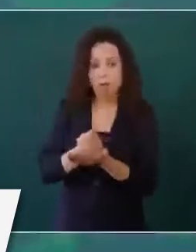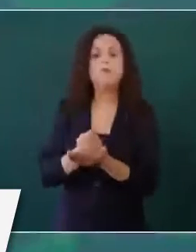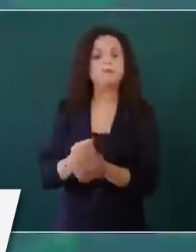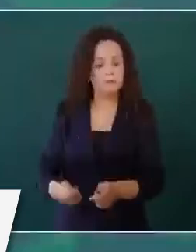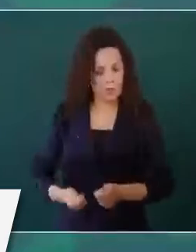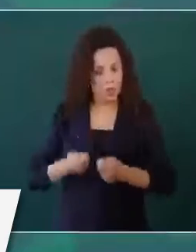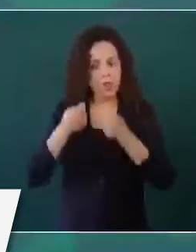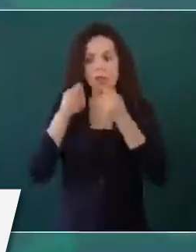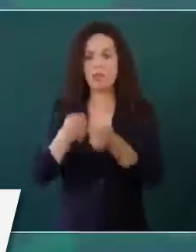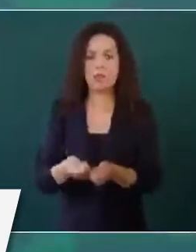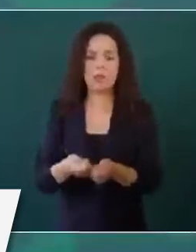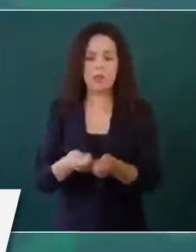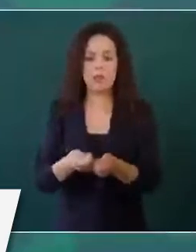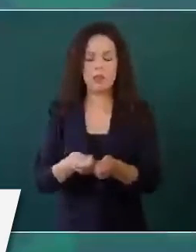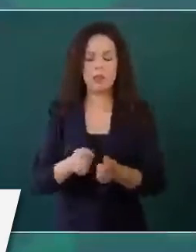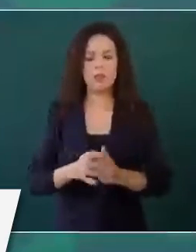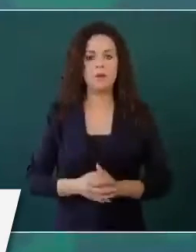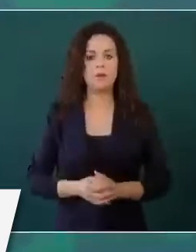Ni siquiera